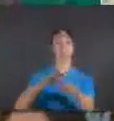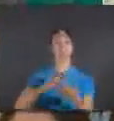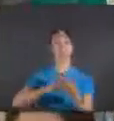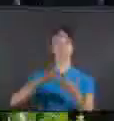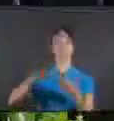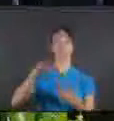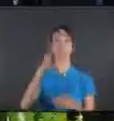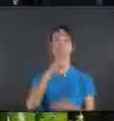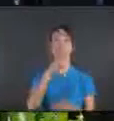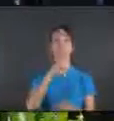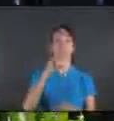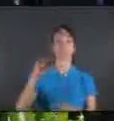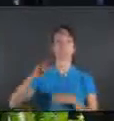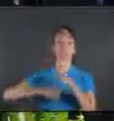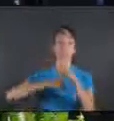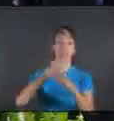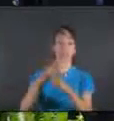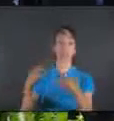Bienvenido